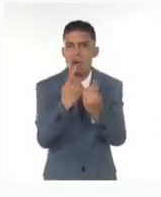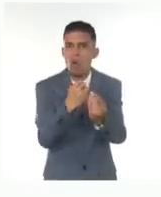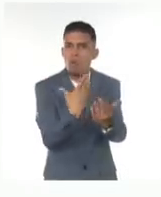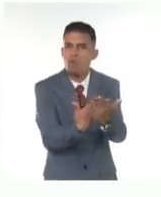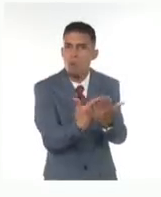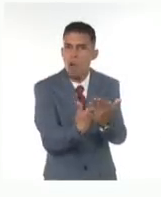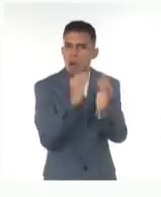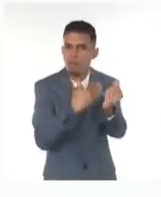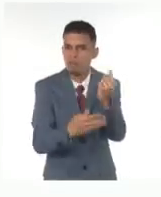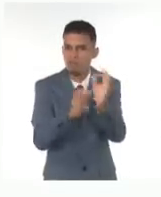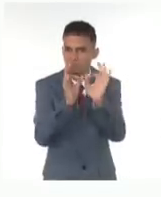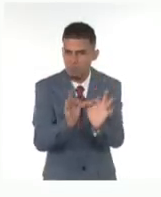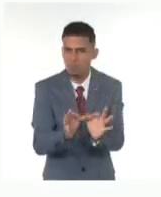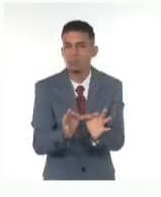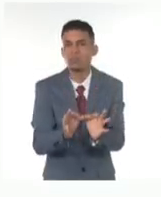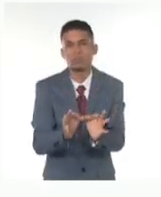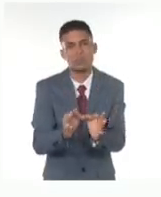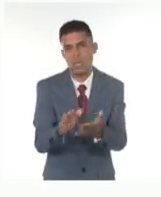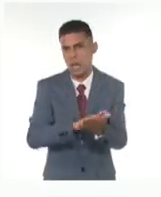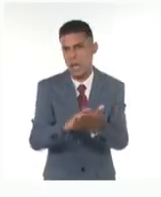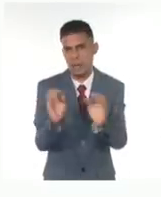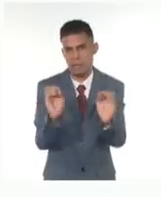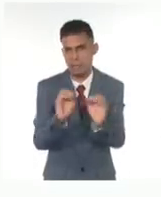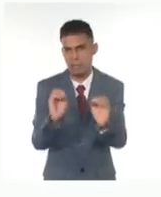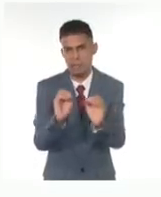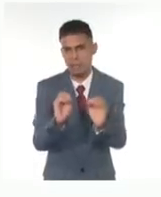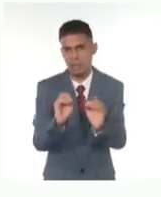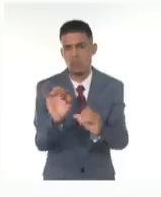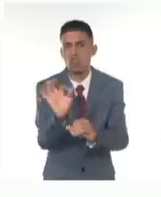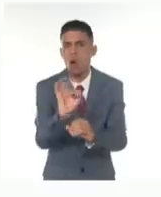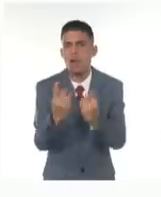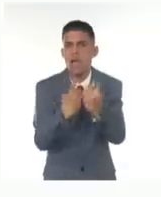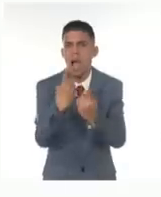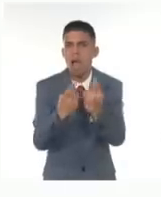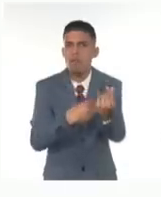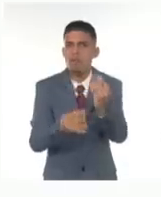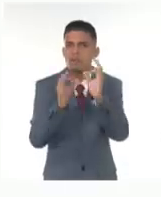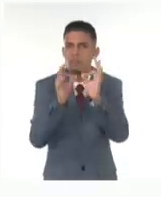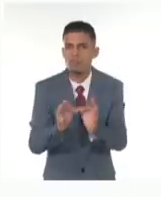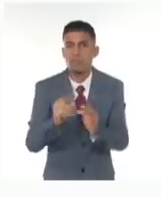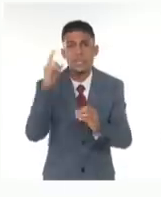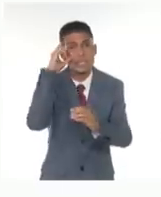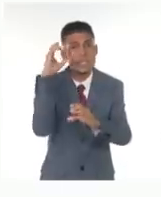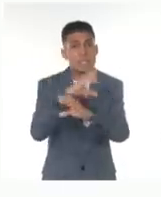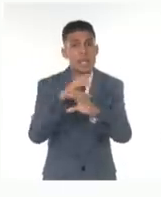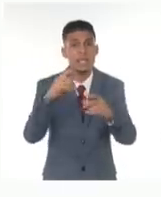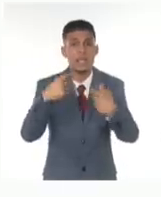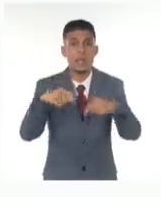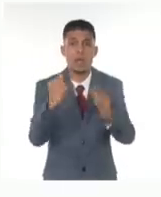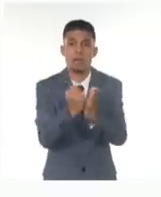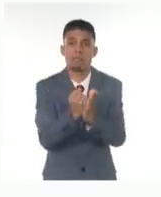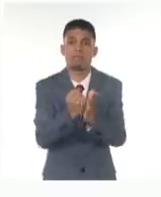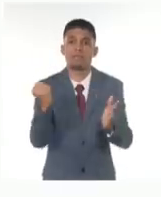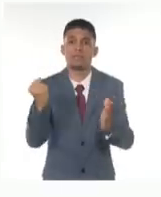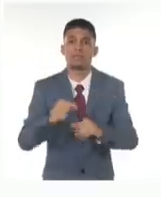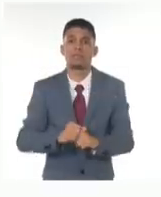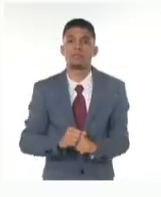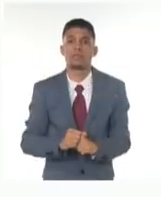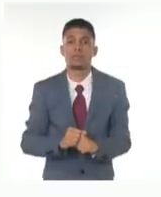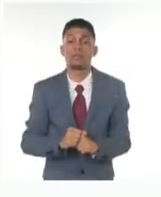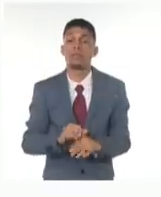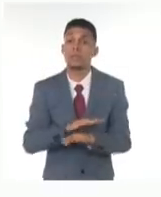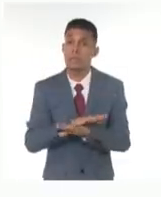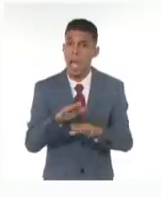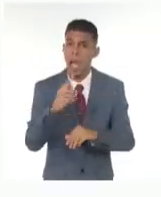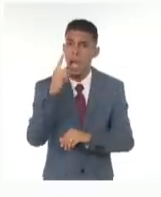lo ocurrido con apego a procedimientos avalados por la ciencia y la legislación nacional. Lo que sí se ha podido precisar hasta el